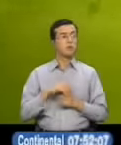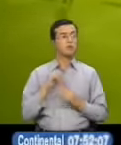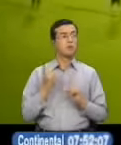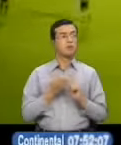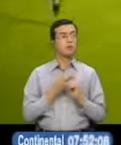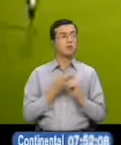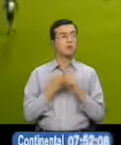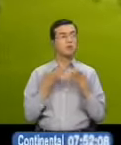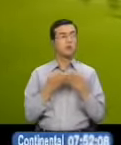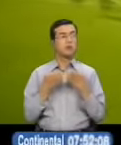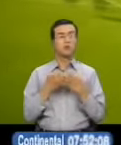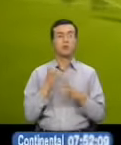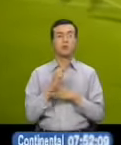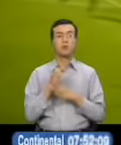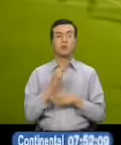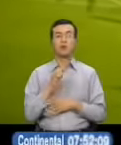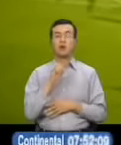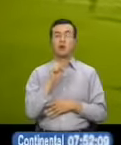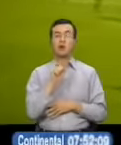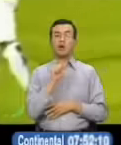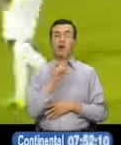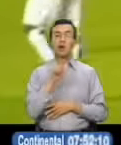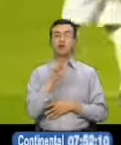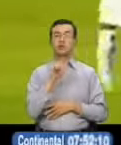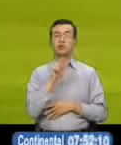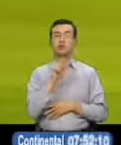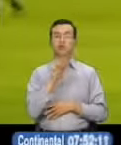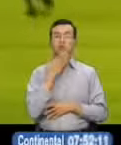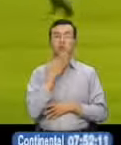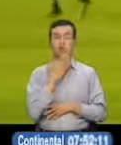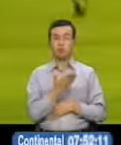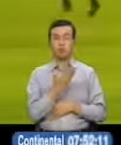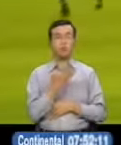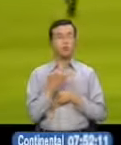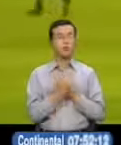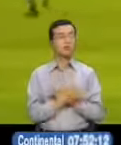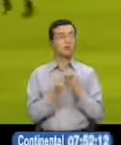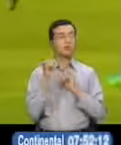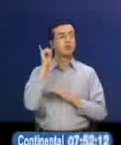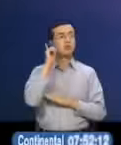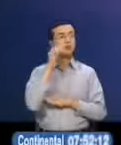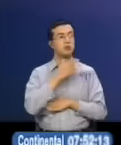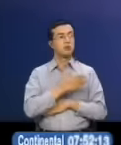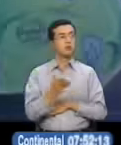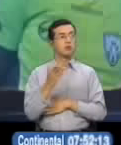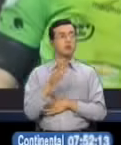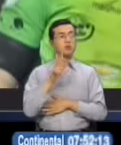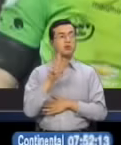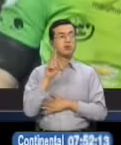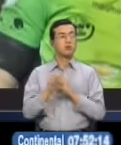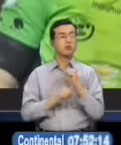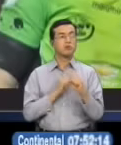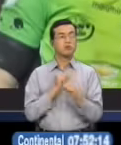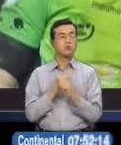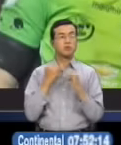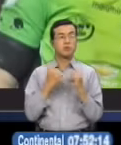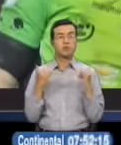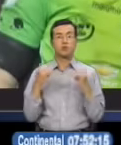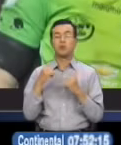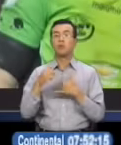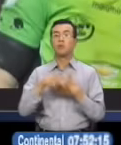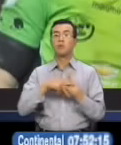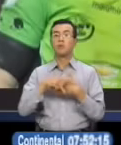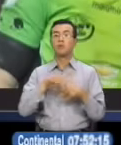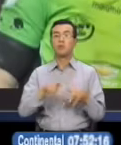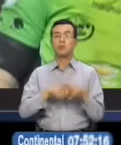cuadro ecuatoriano. Daniel Librado Ascona Salinas es el cancerbero de Independiente del Valle. A sus 32 años, el jugador paraguayo que